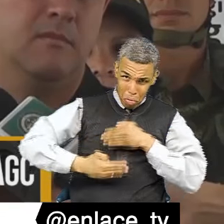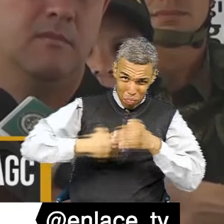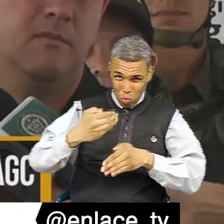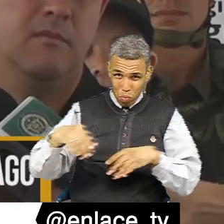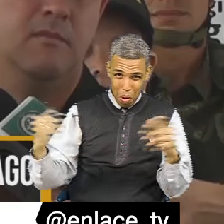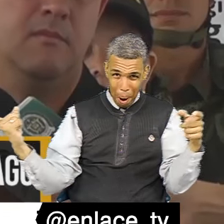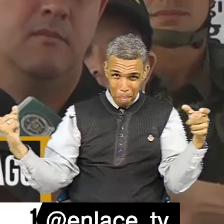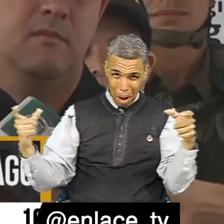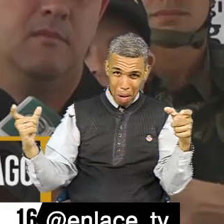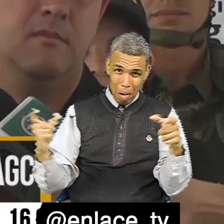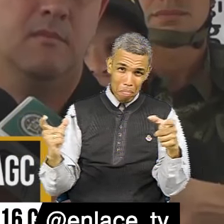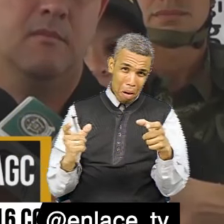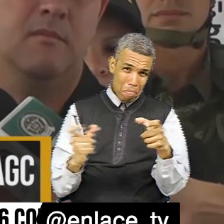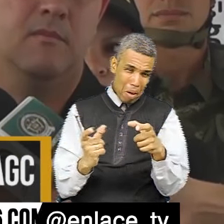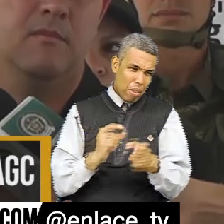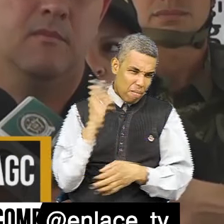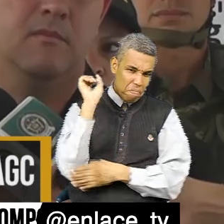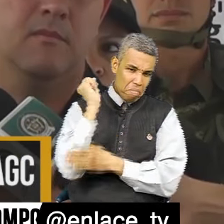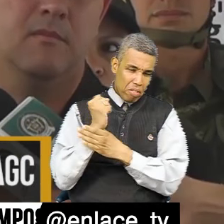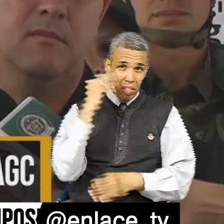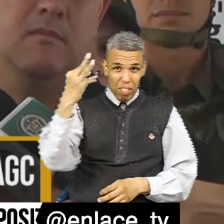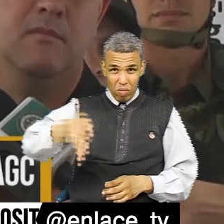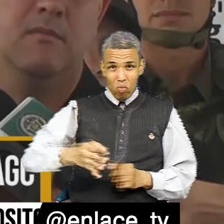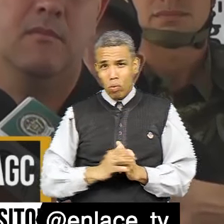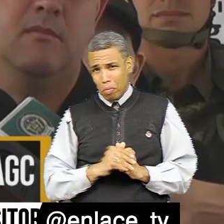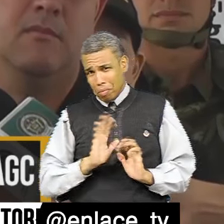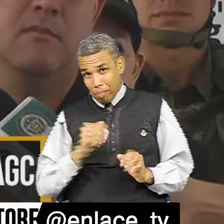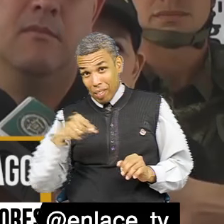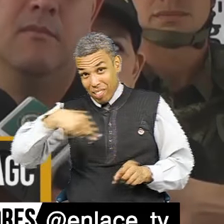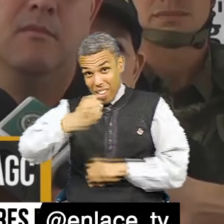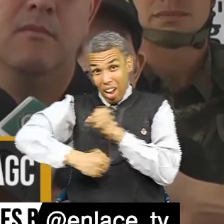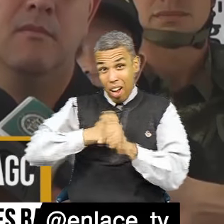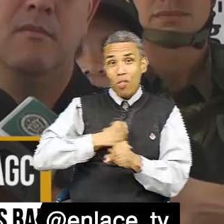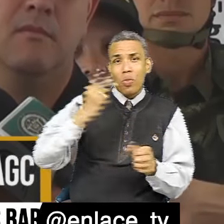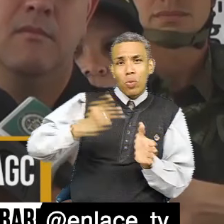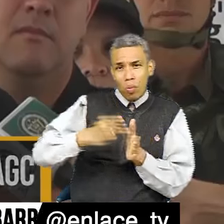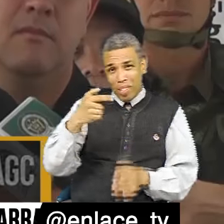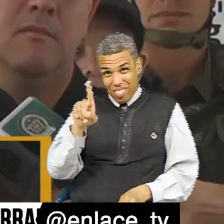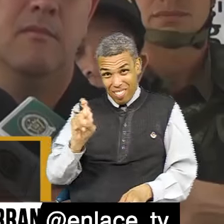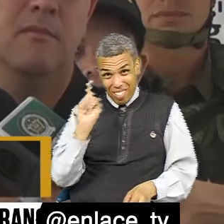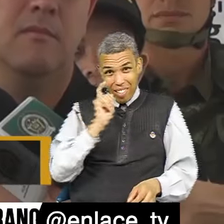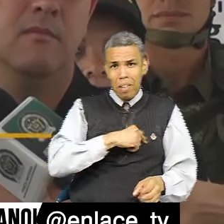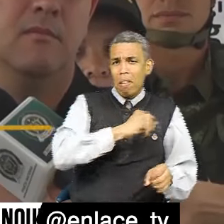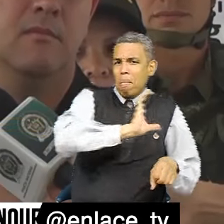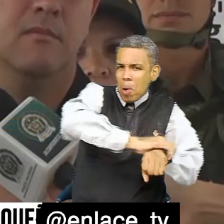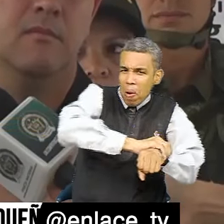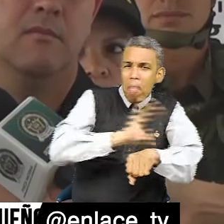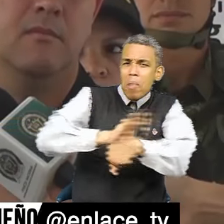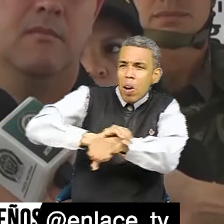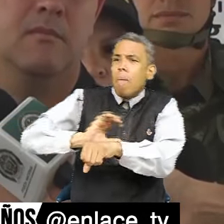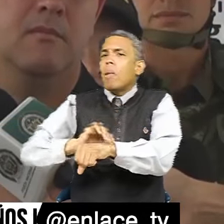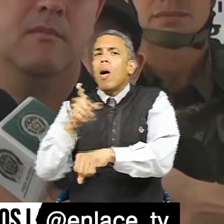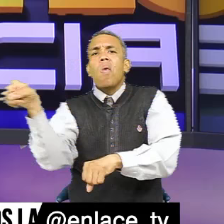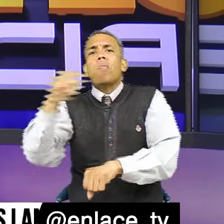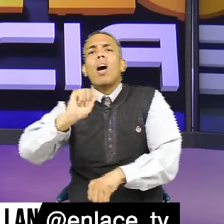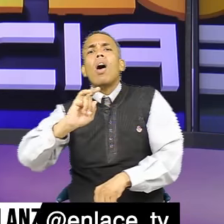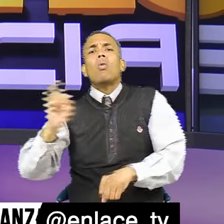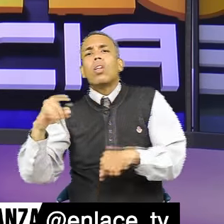semestre y el primero de este año se han llevado a cabo varias capturas de miembros de grupos armados organizados.